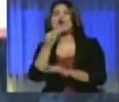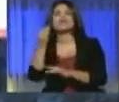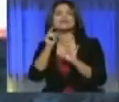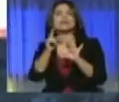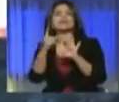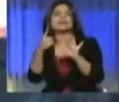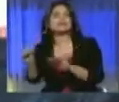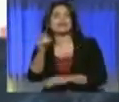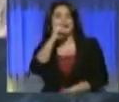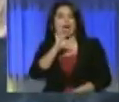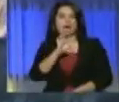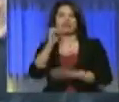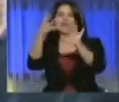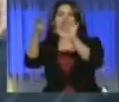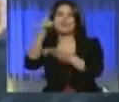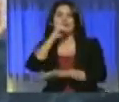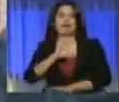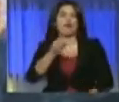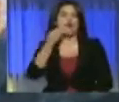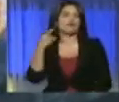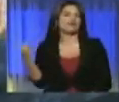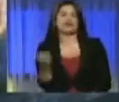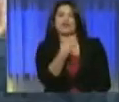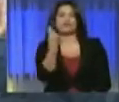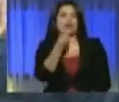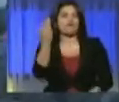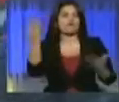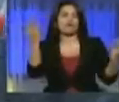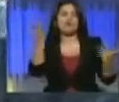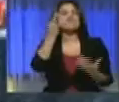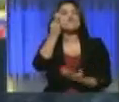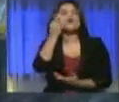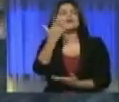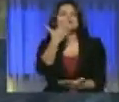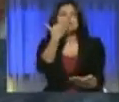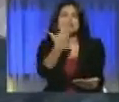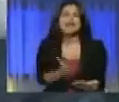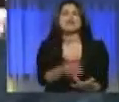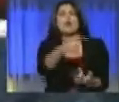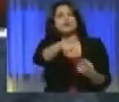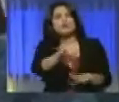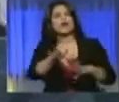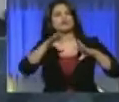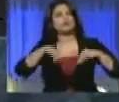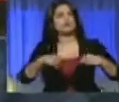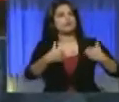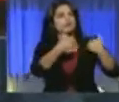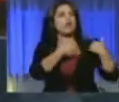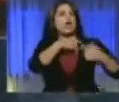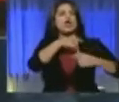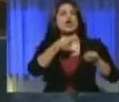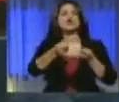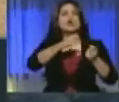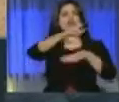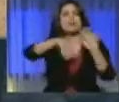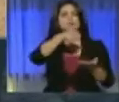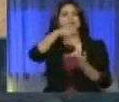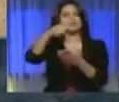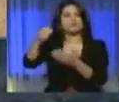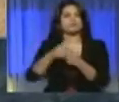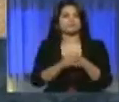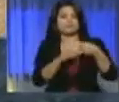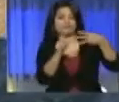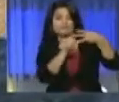90. Muchachas, pues, mujeres, gracias por estar al frente de los CLAP. Y continuemos ahí. Línea 2,